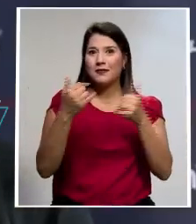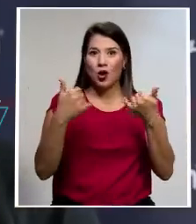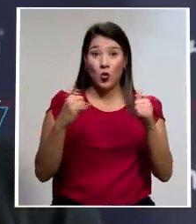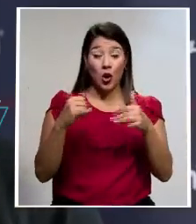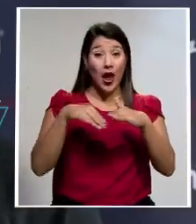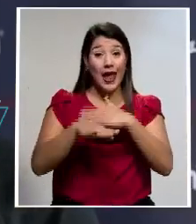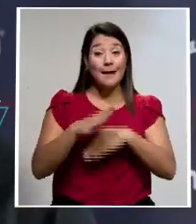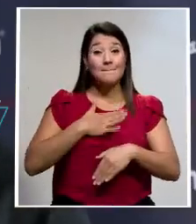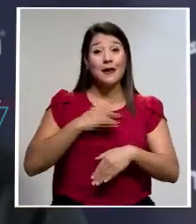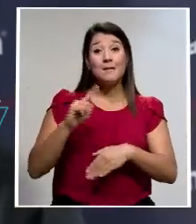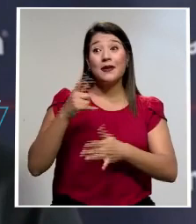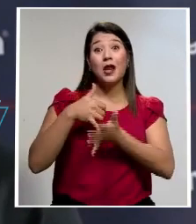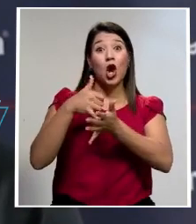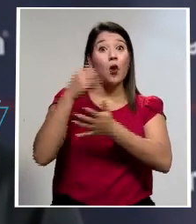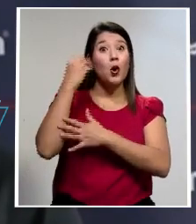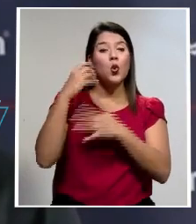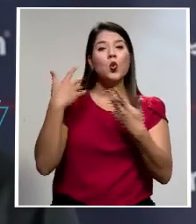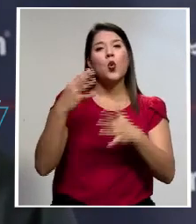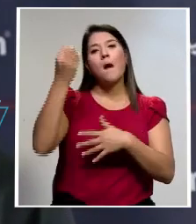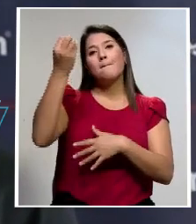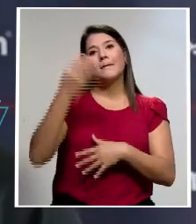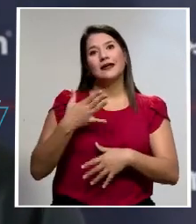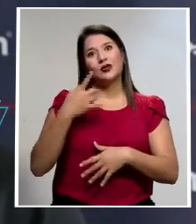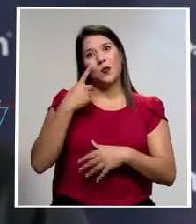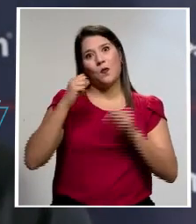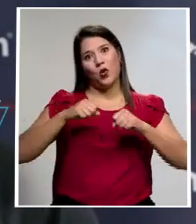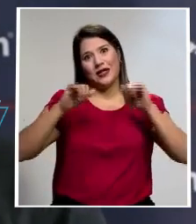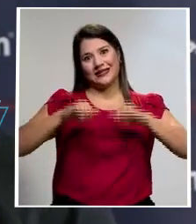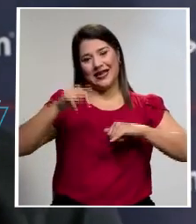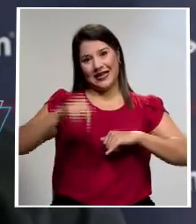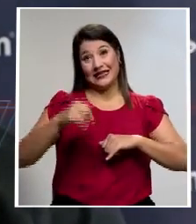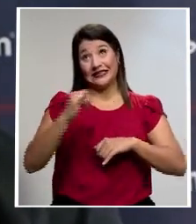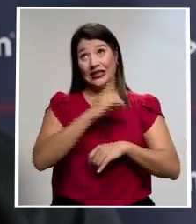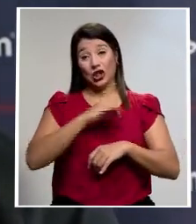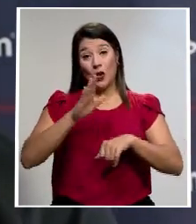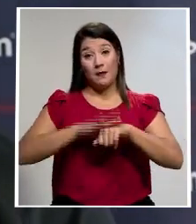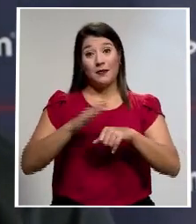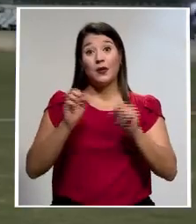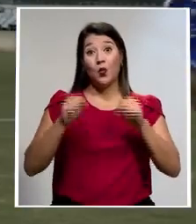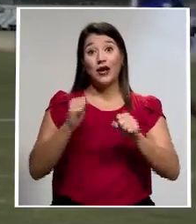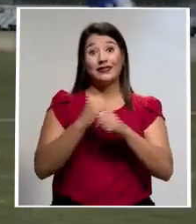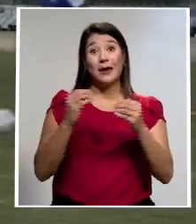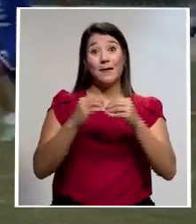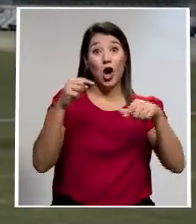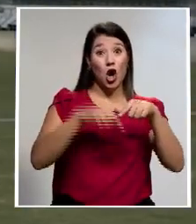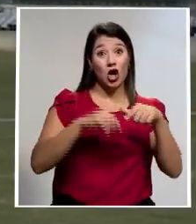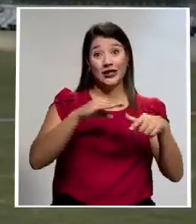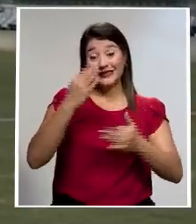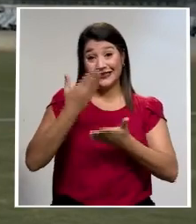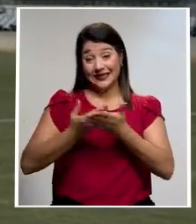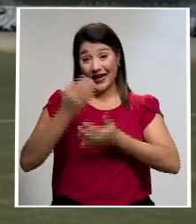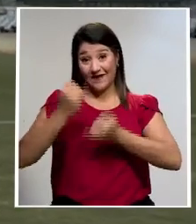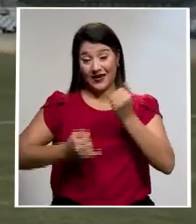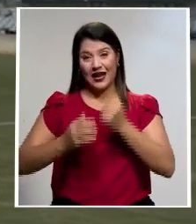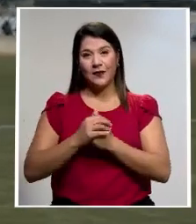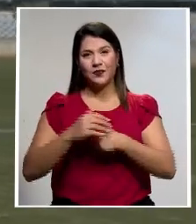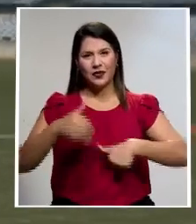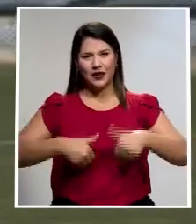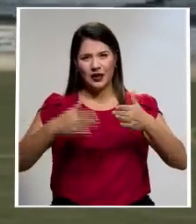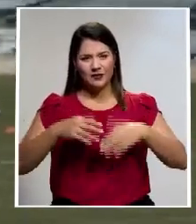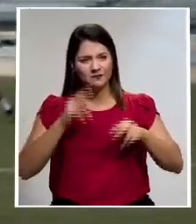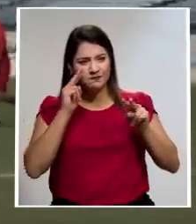Oro, es una bendición para estar aquí y si Dios quiera más goles y a llegar a una final. El cuerpo técnico ha explorado variantes en los